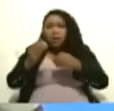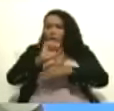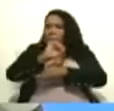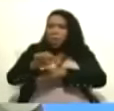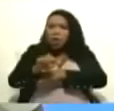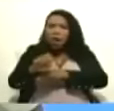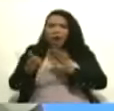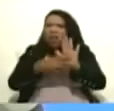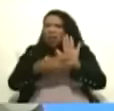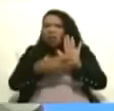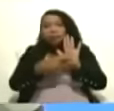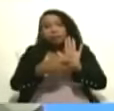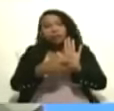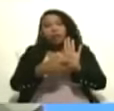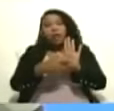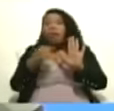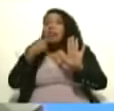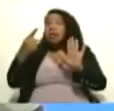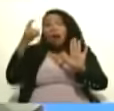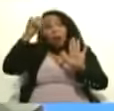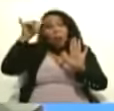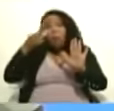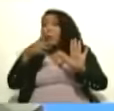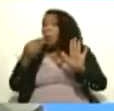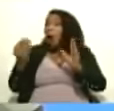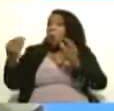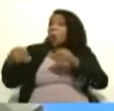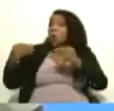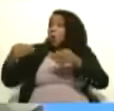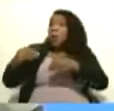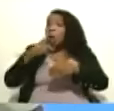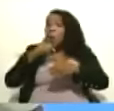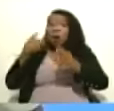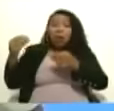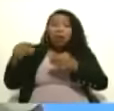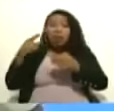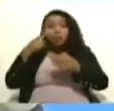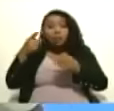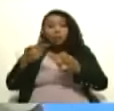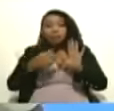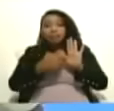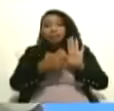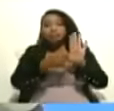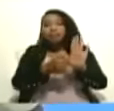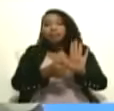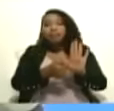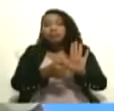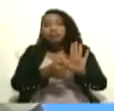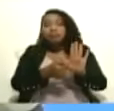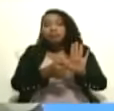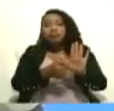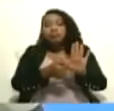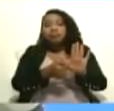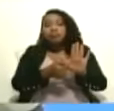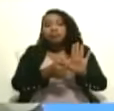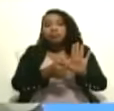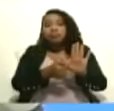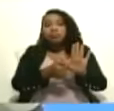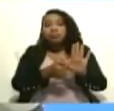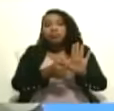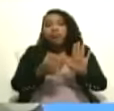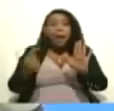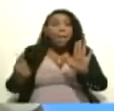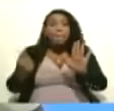la verdad no decían que el pueblo no estaba de acuerdo con el referendo consultivo Mira pasó lo contrario es la